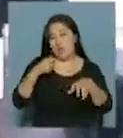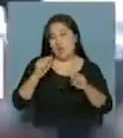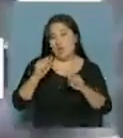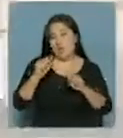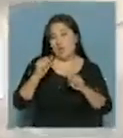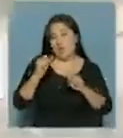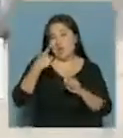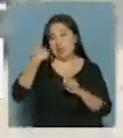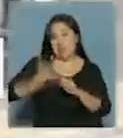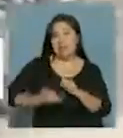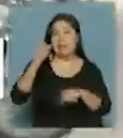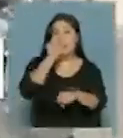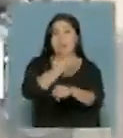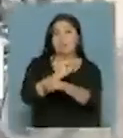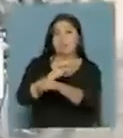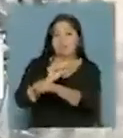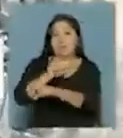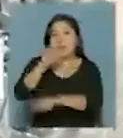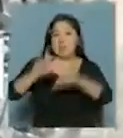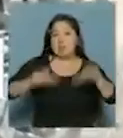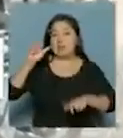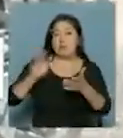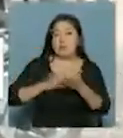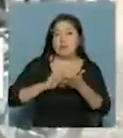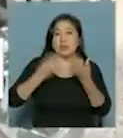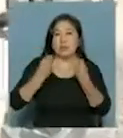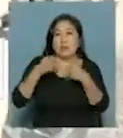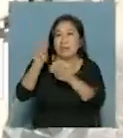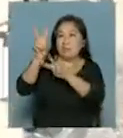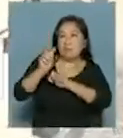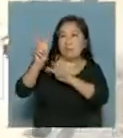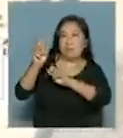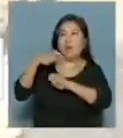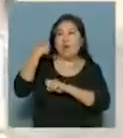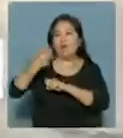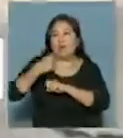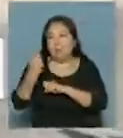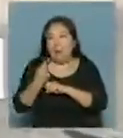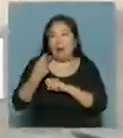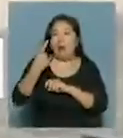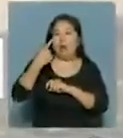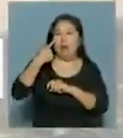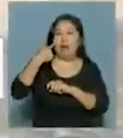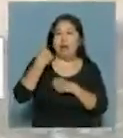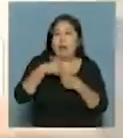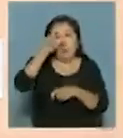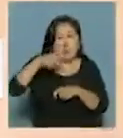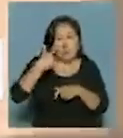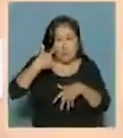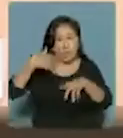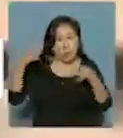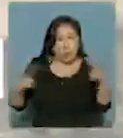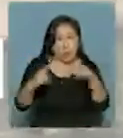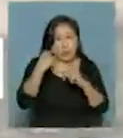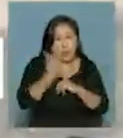a lo que es la detención o la demora de personas por la caza furtiva. ¿Esto es así? ¿Han encontrado cazadores? Sí, ya